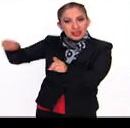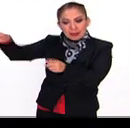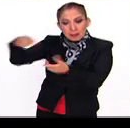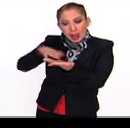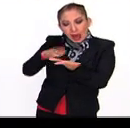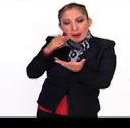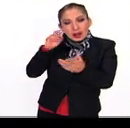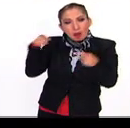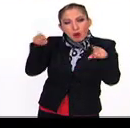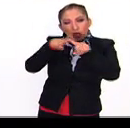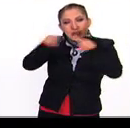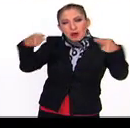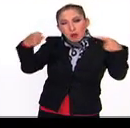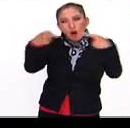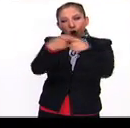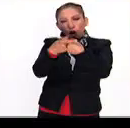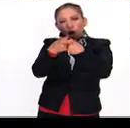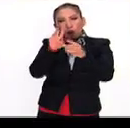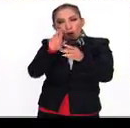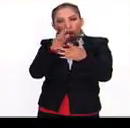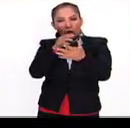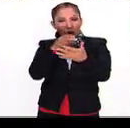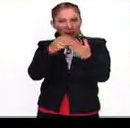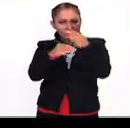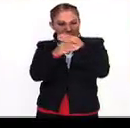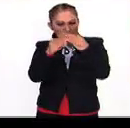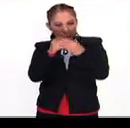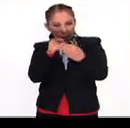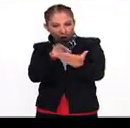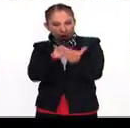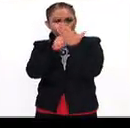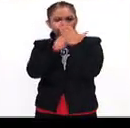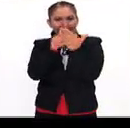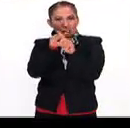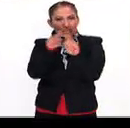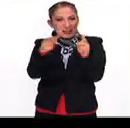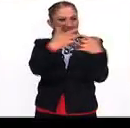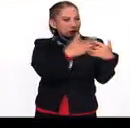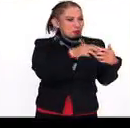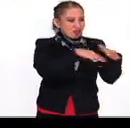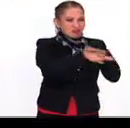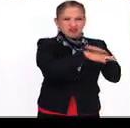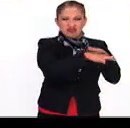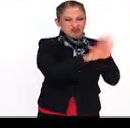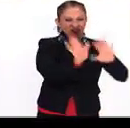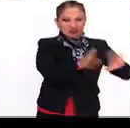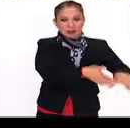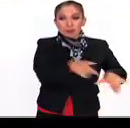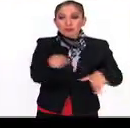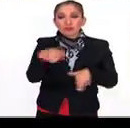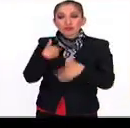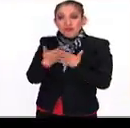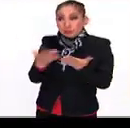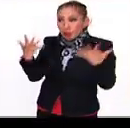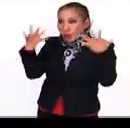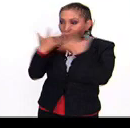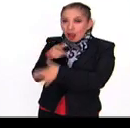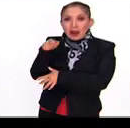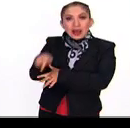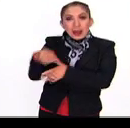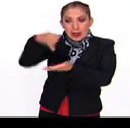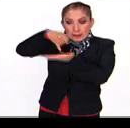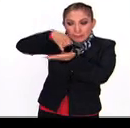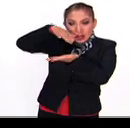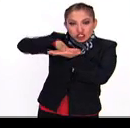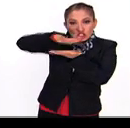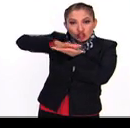producir un contraste, generar una materialidad que rompiera el carácter industrial, pero algo que a muchos nos sorprendió en ese momento fue el que